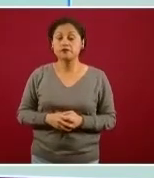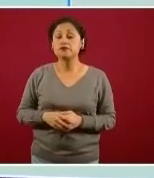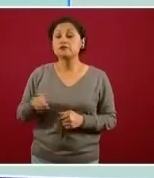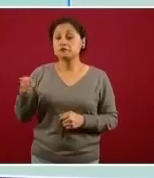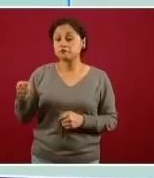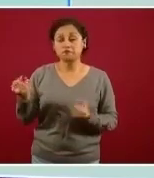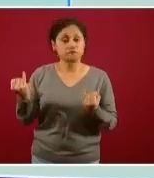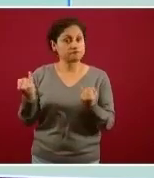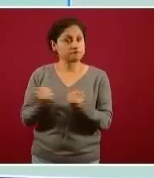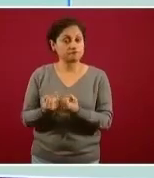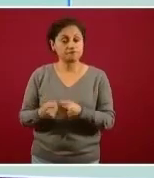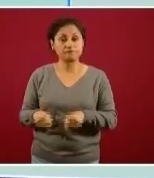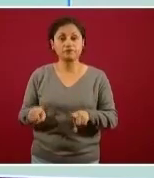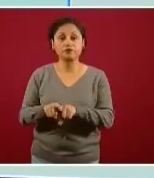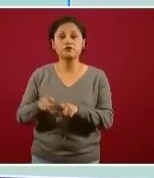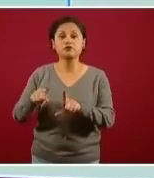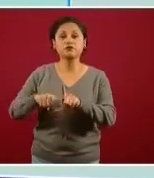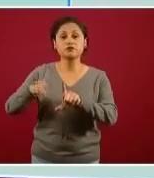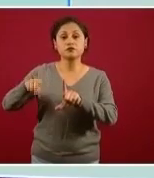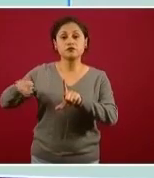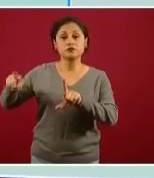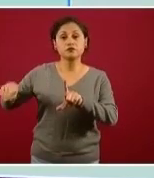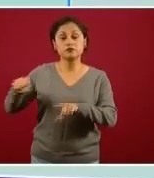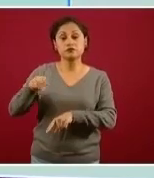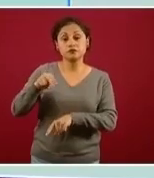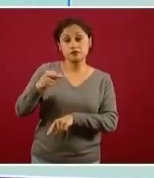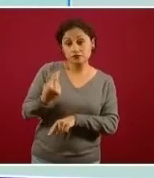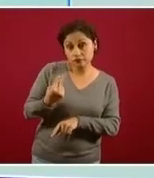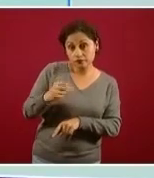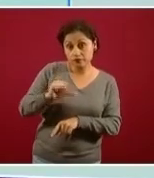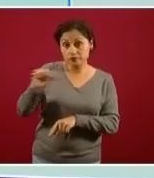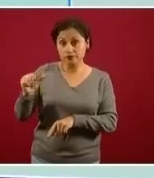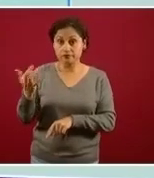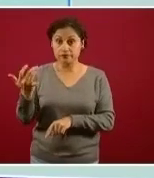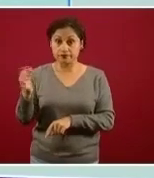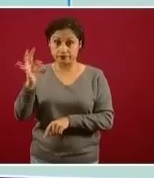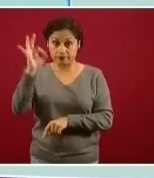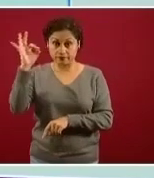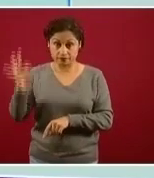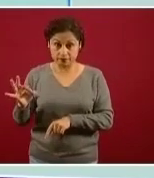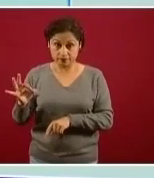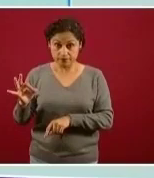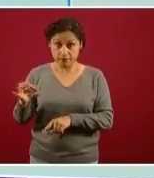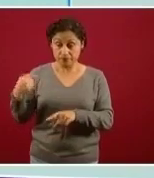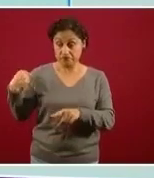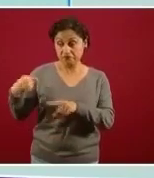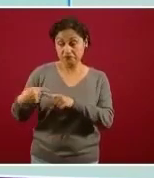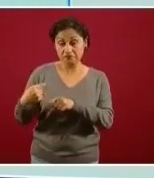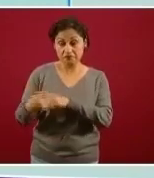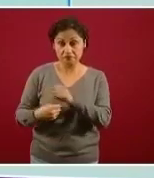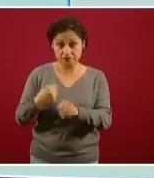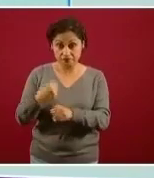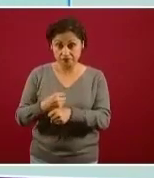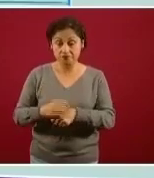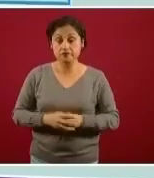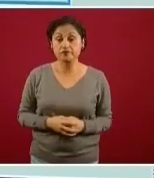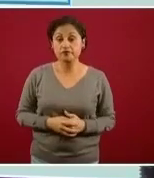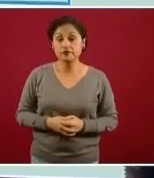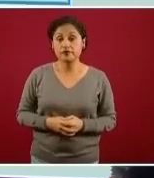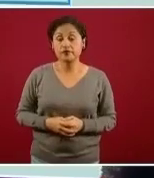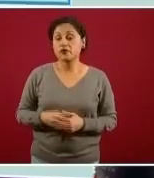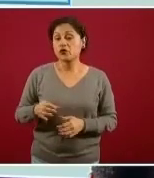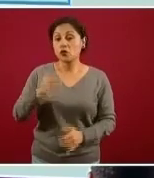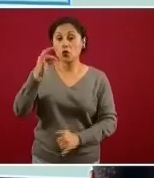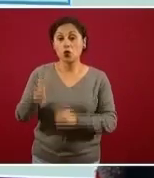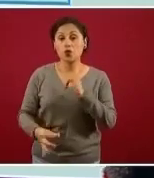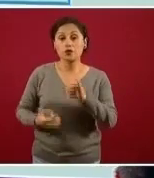comportamiento, alrededor del 25 al 50% de lo que ha ocurrido en los últimos años. Y en la última, el Estado de